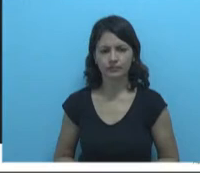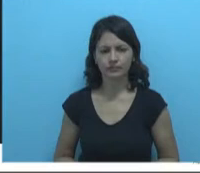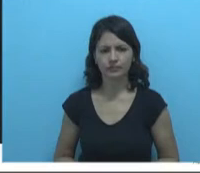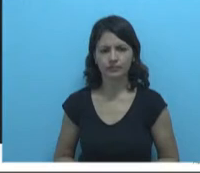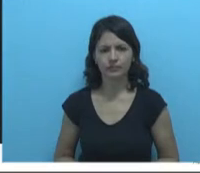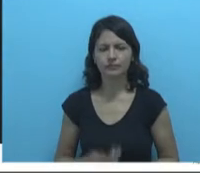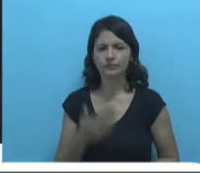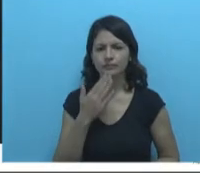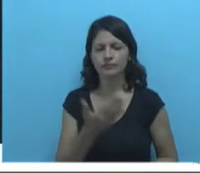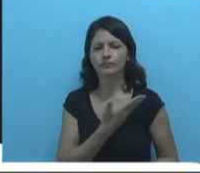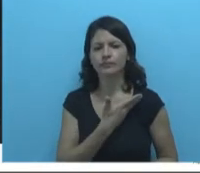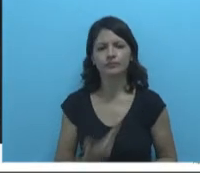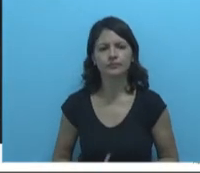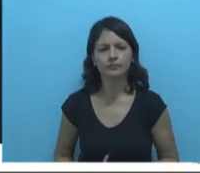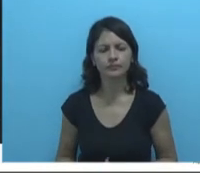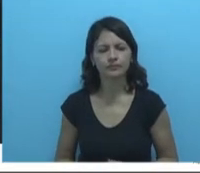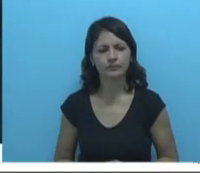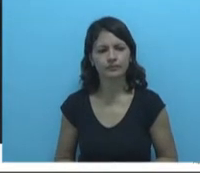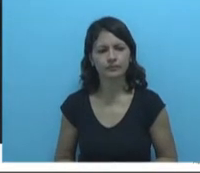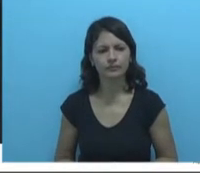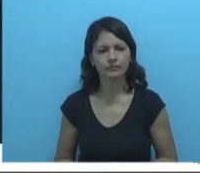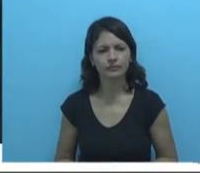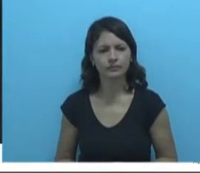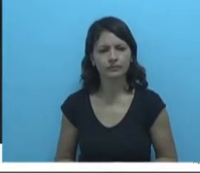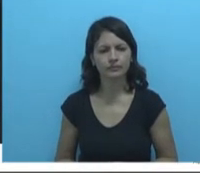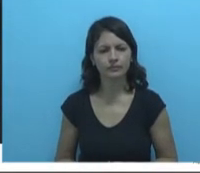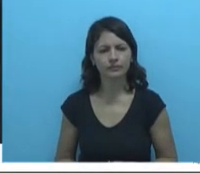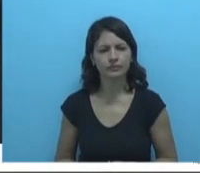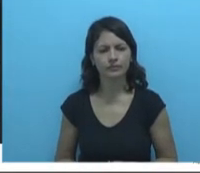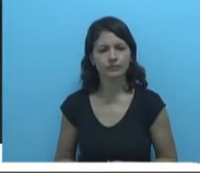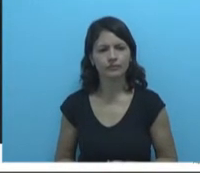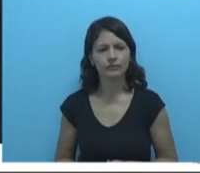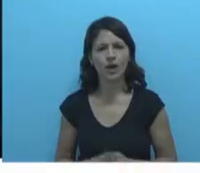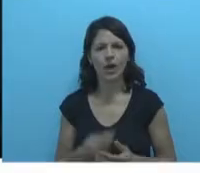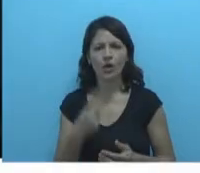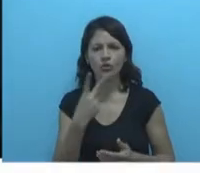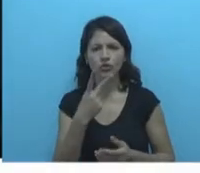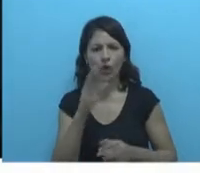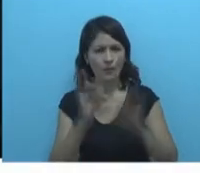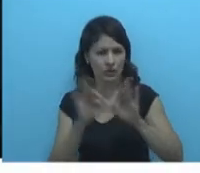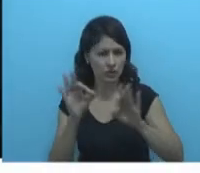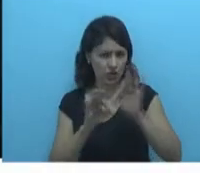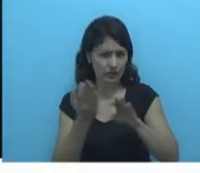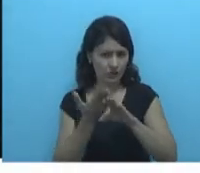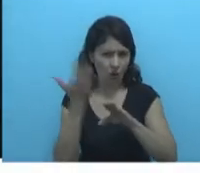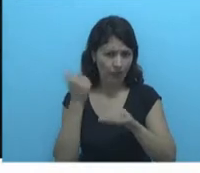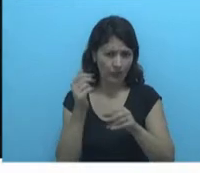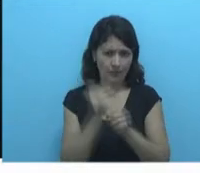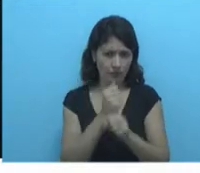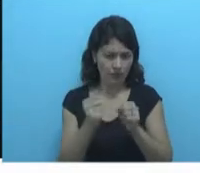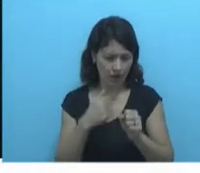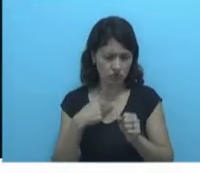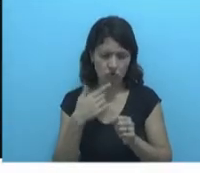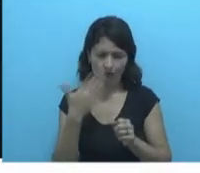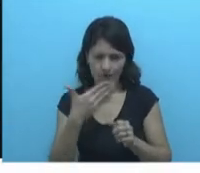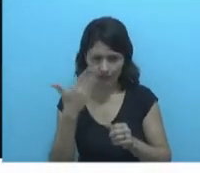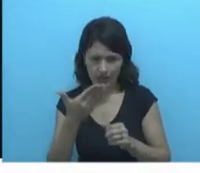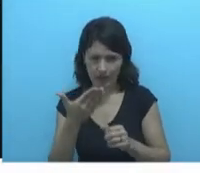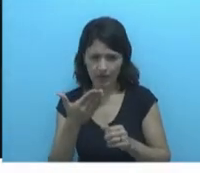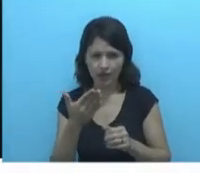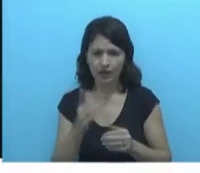Gracias, señor presidente. Bueno, es para referirme a dos proyectos que se aprobaron